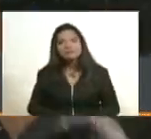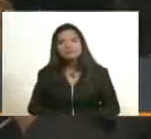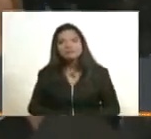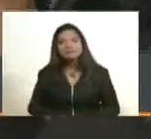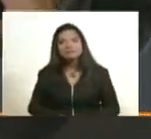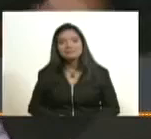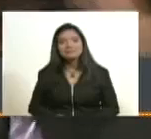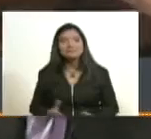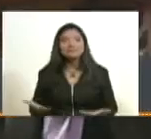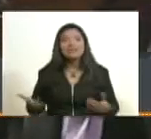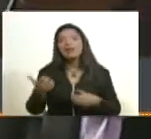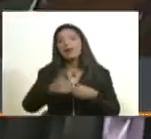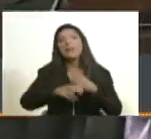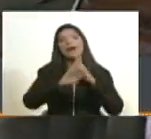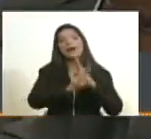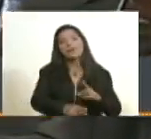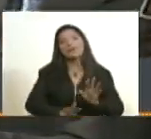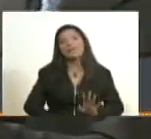Que Maracaibo responda.